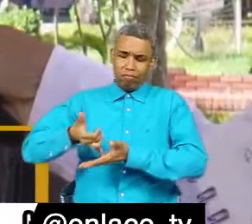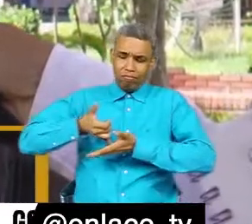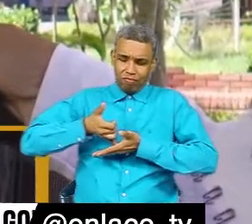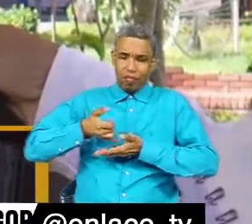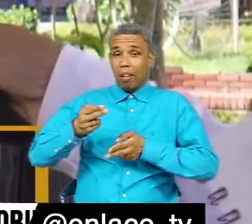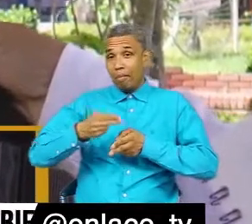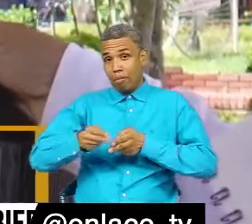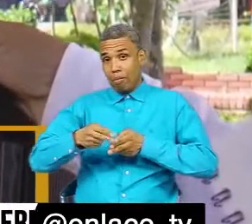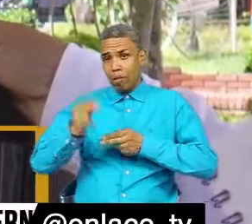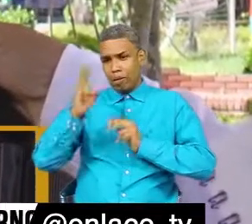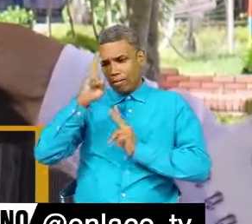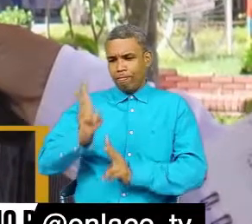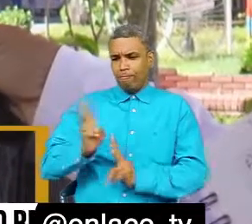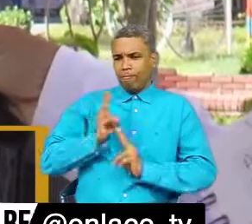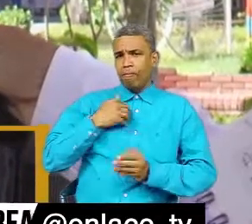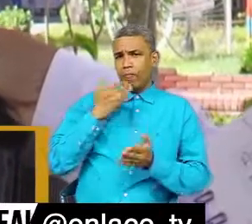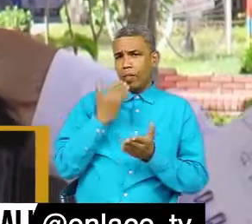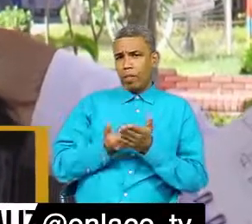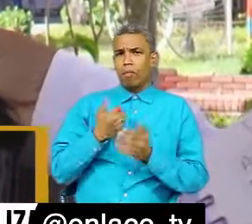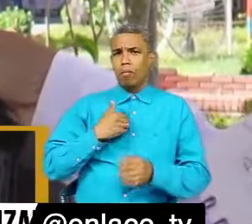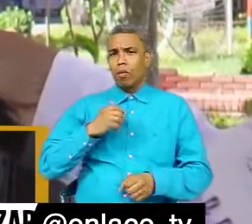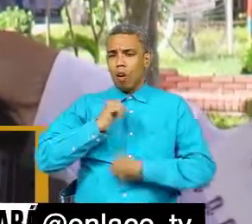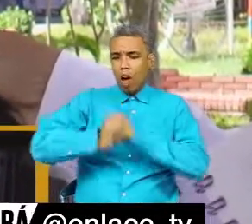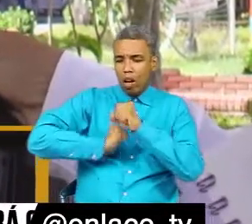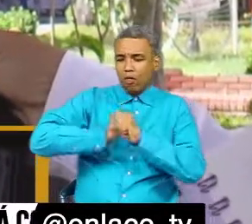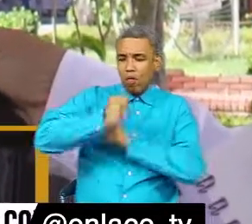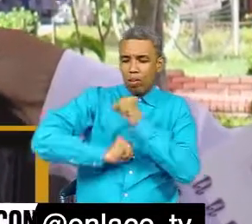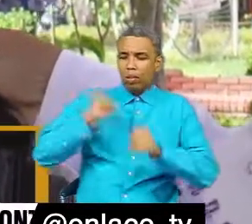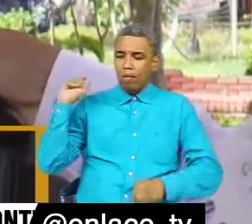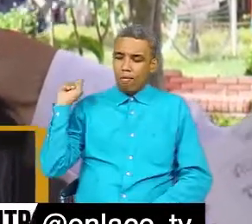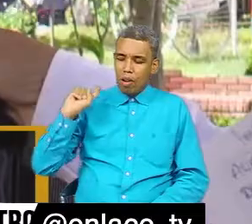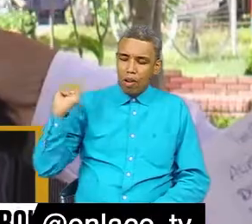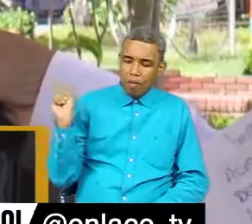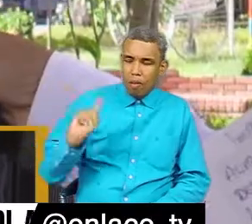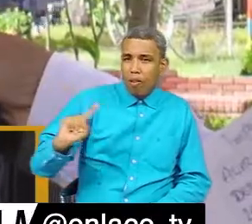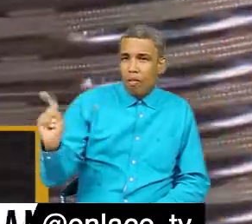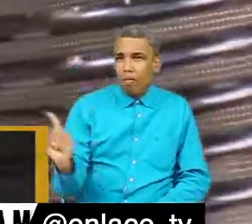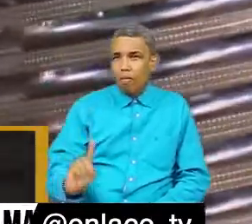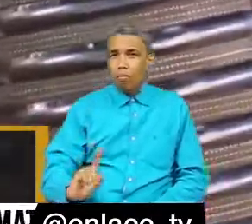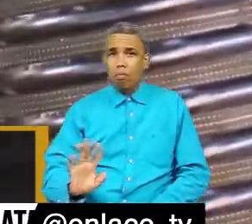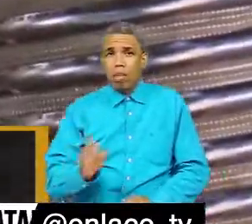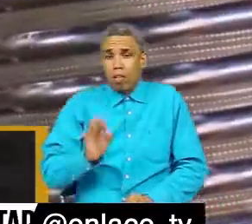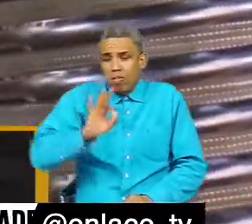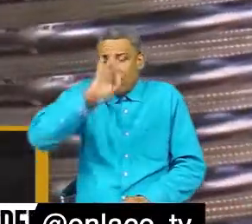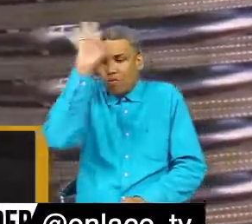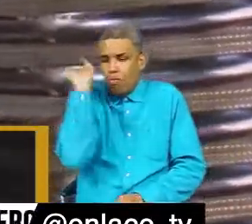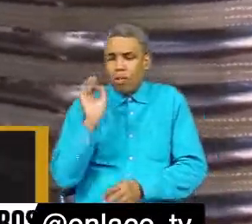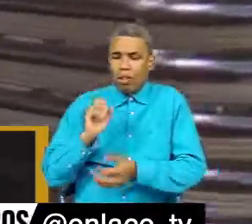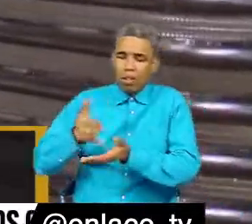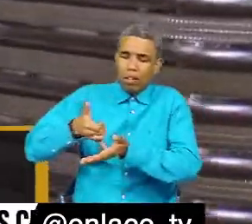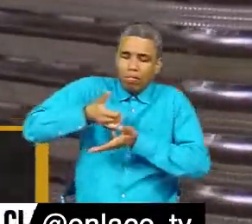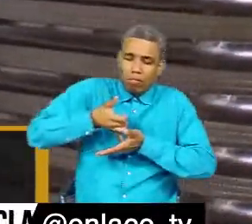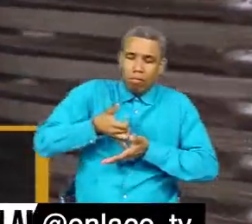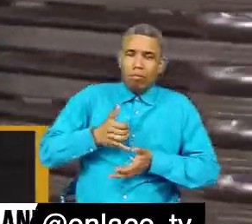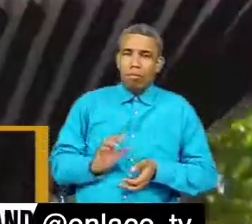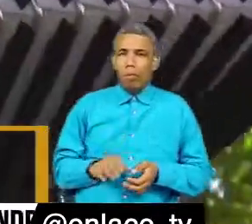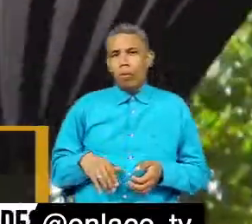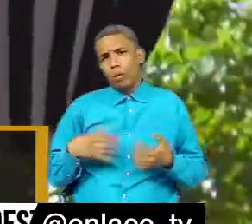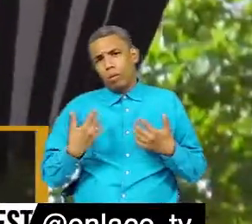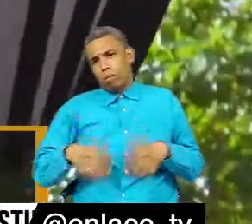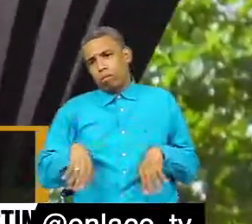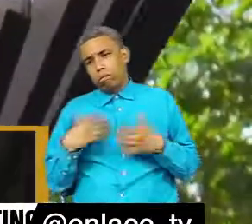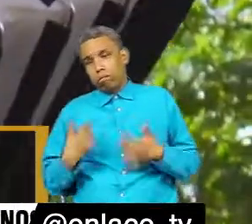pues, he venido luchando hace muchos años aquí en Barranca Bermeja y yo creo que ya era justo, Pedrito. Alirio Rezarte puede ser considerado como el más